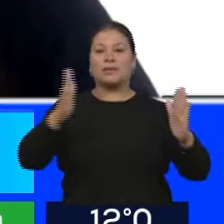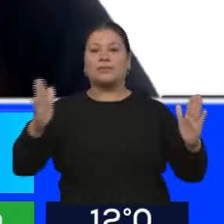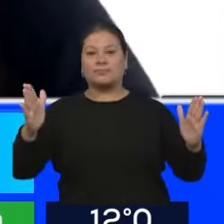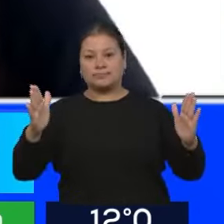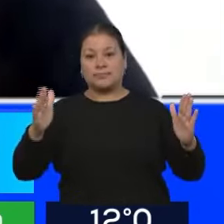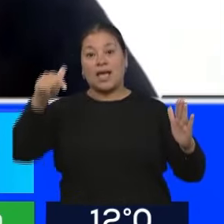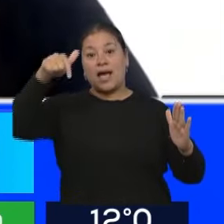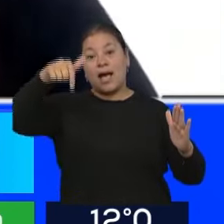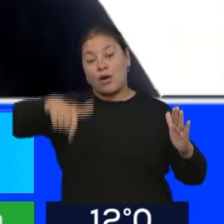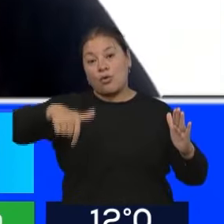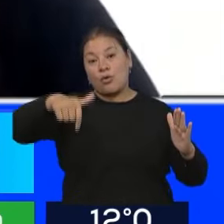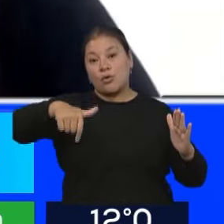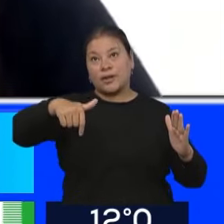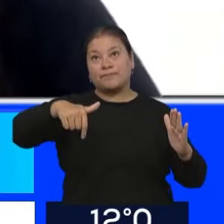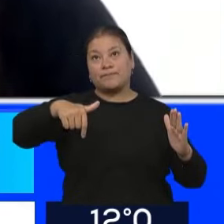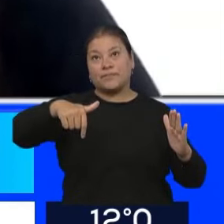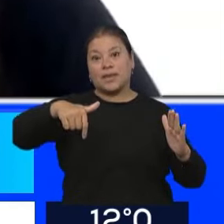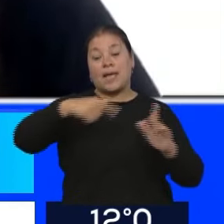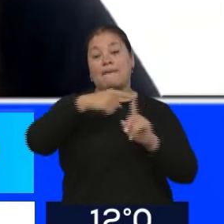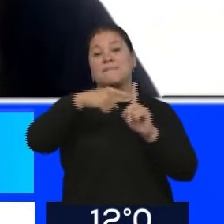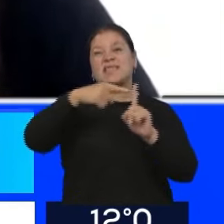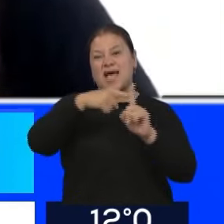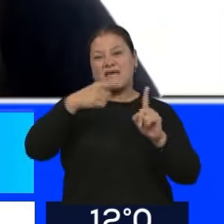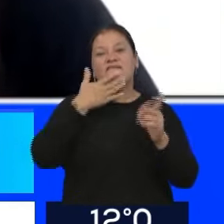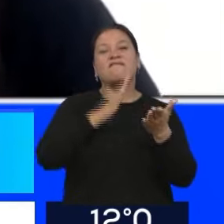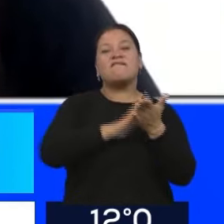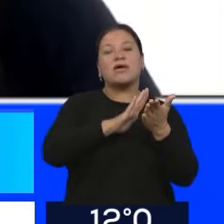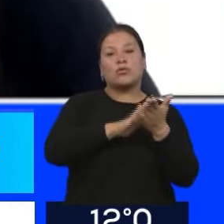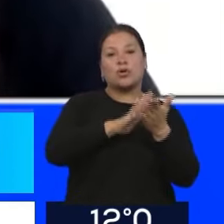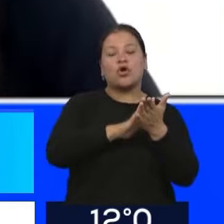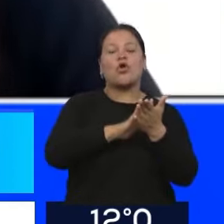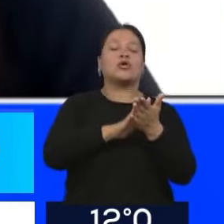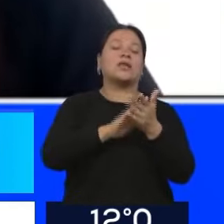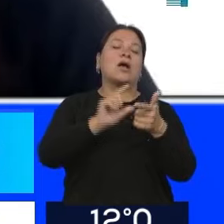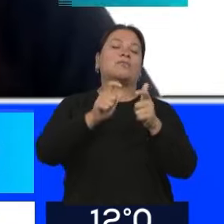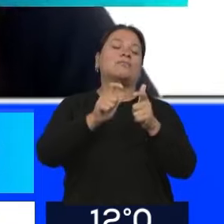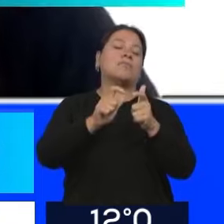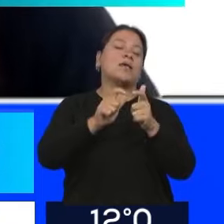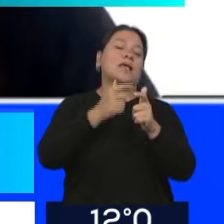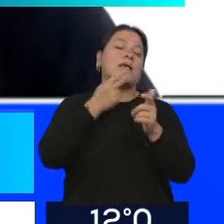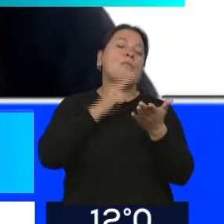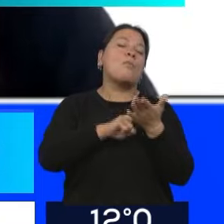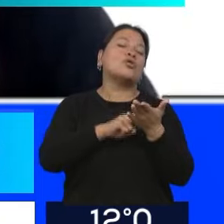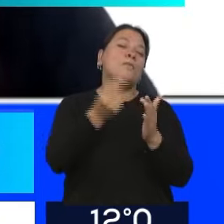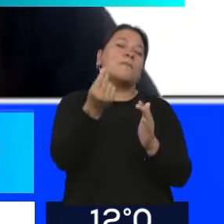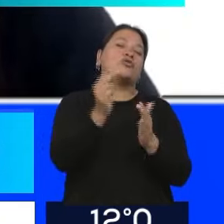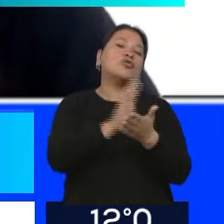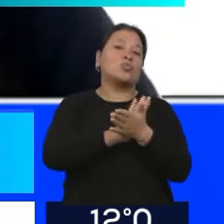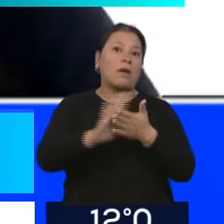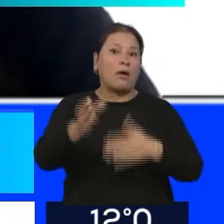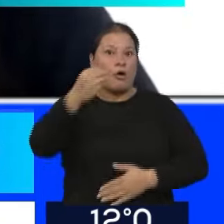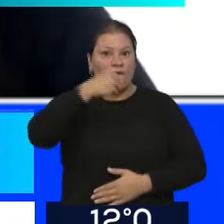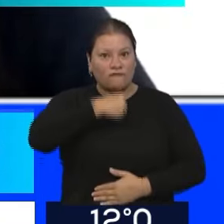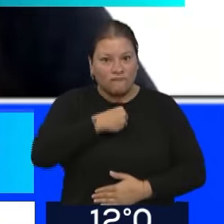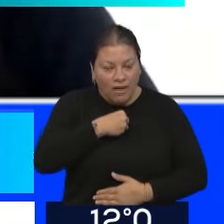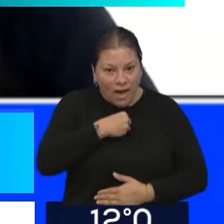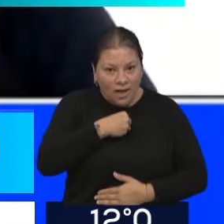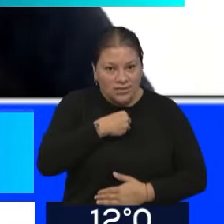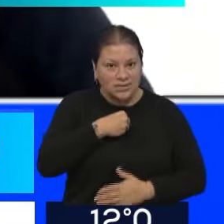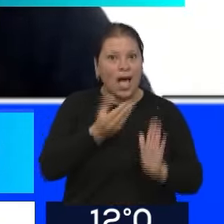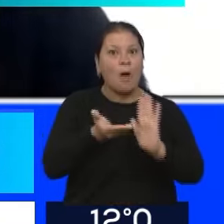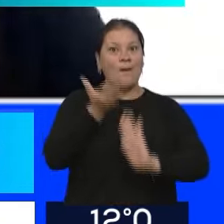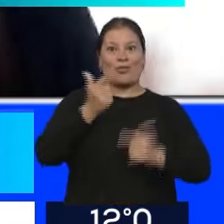ahora llegando la mitad de esa facturación con el nuevo cuadro tarifario. No confiarse de que porque este anuncio no trae